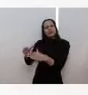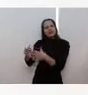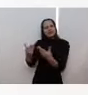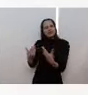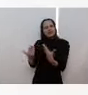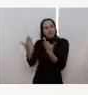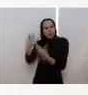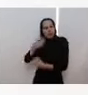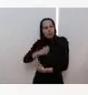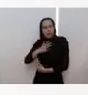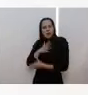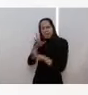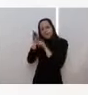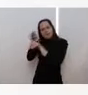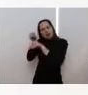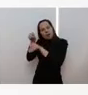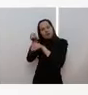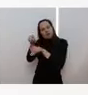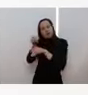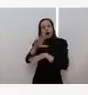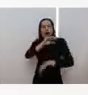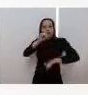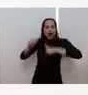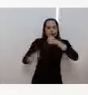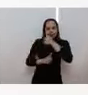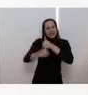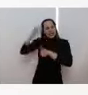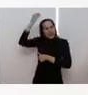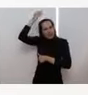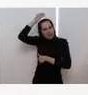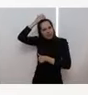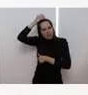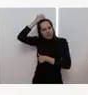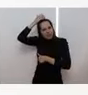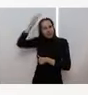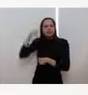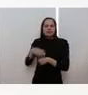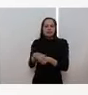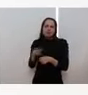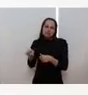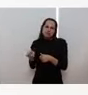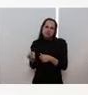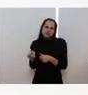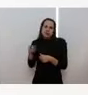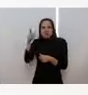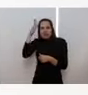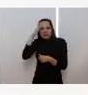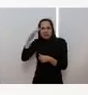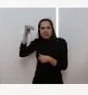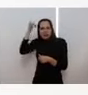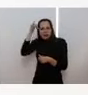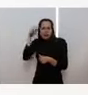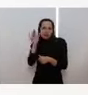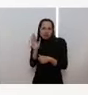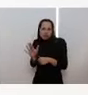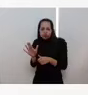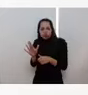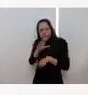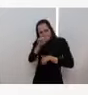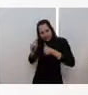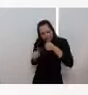aportar con la formación de auxiliares de enfermería con un con un nivel académico y con una experiencia asistencial